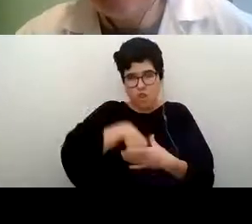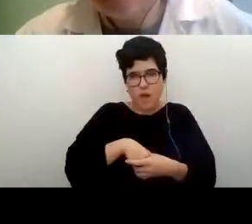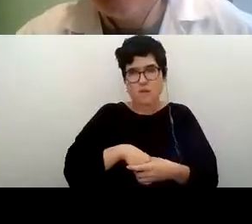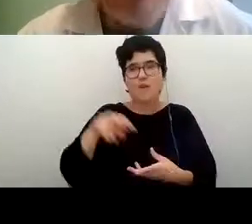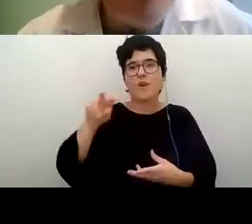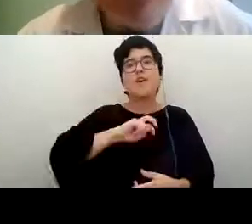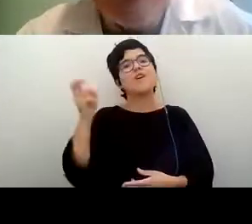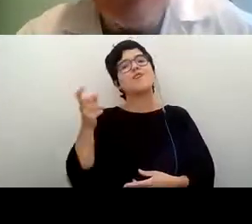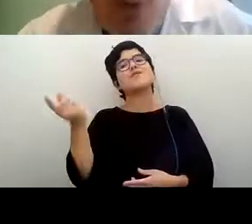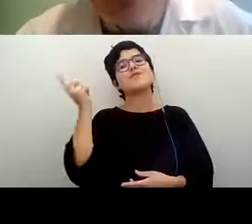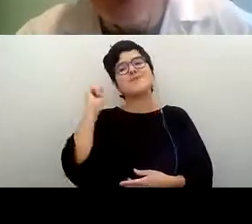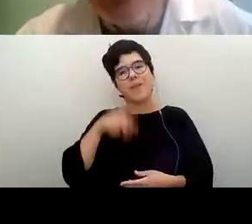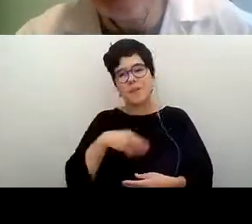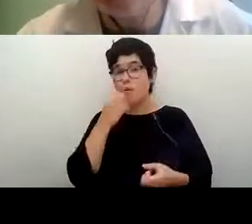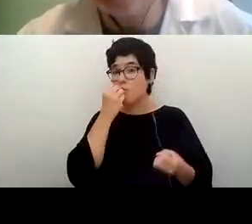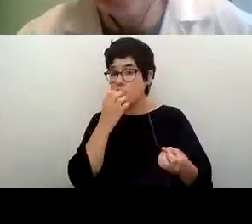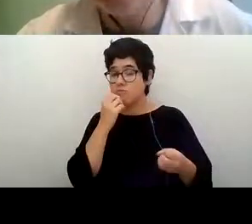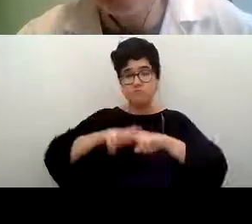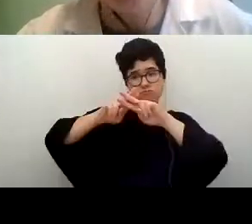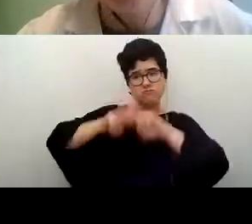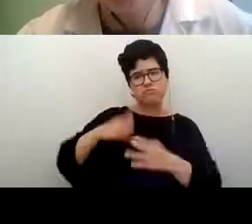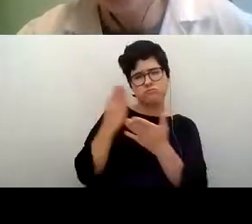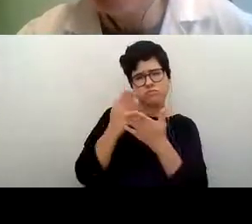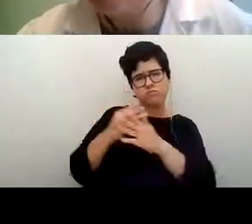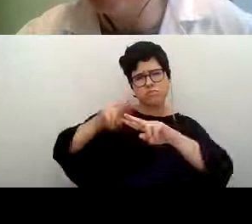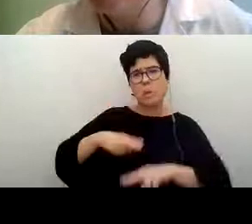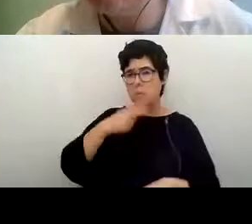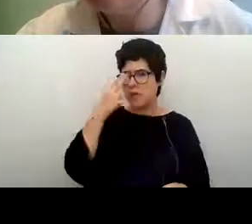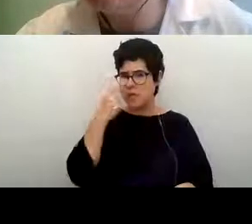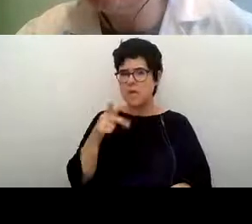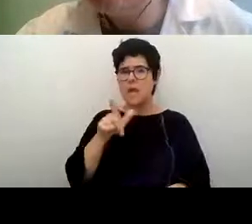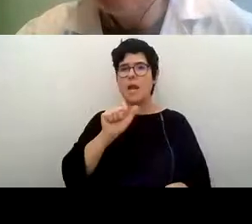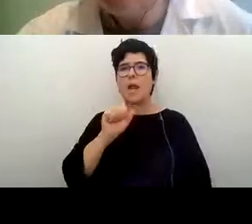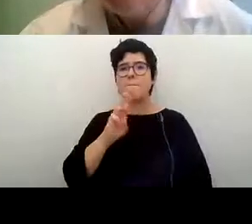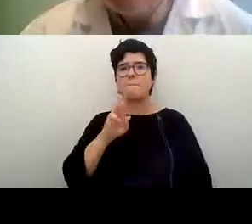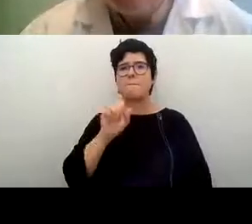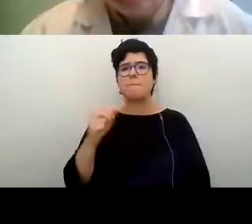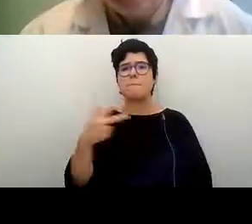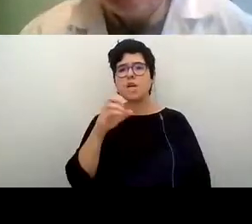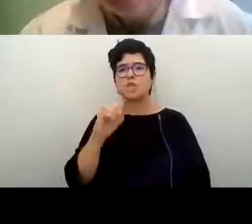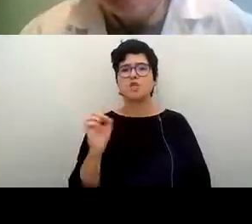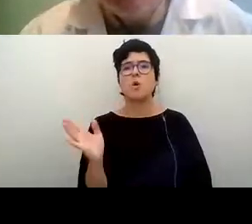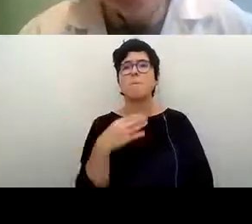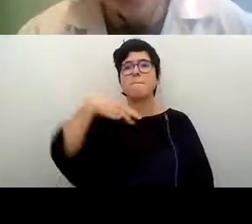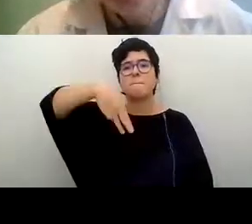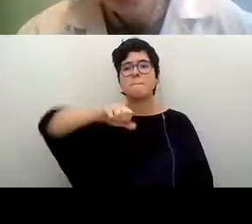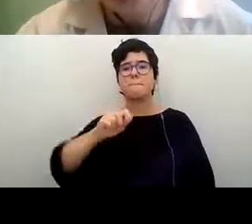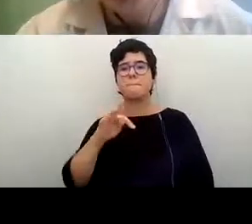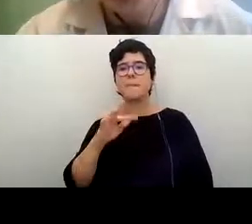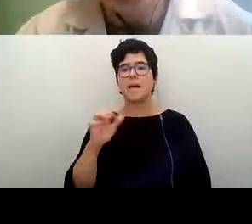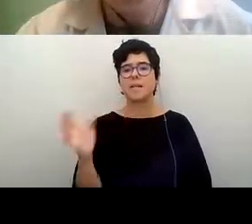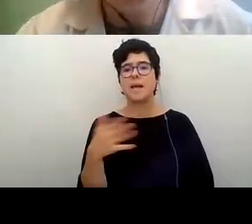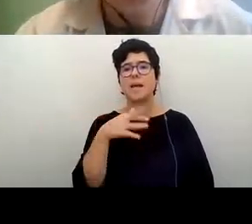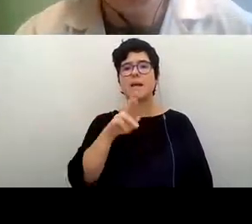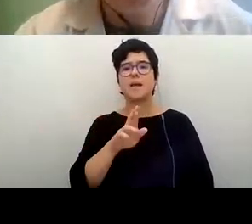adaptógenos también muy estudiados y muy interesantes son el lapacho, el mate y el reishi. Tanto